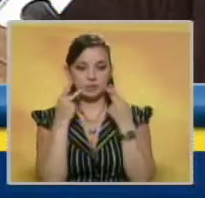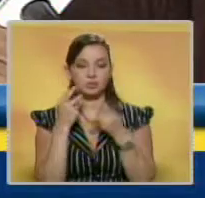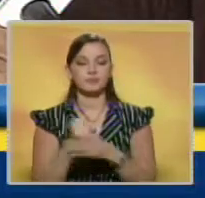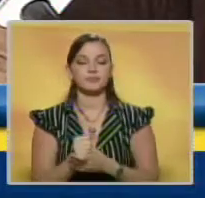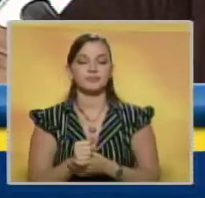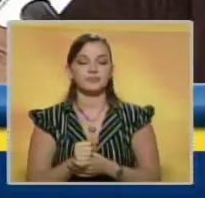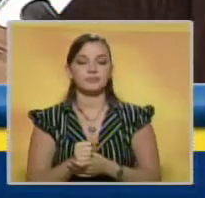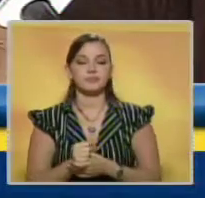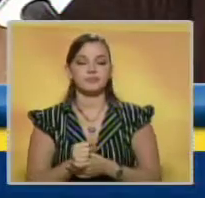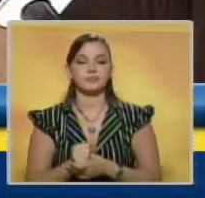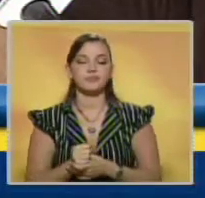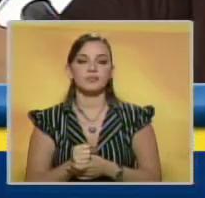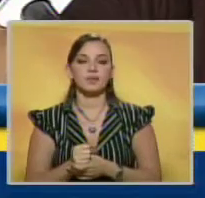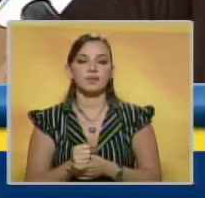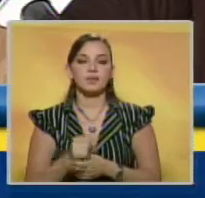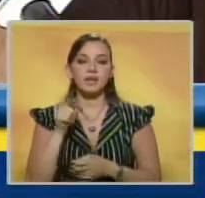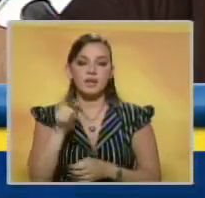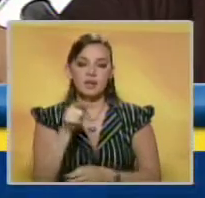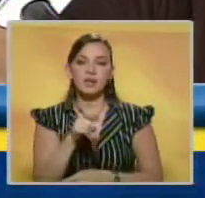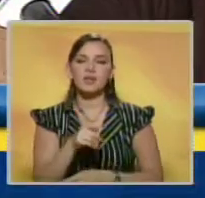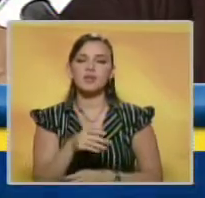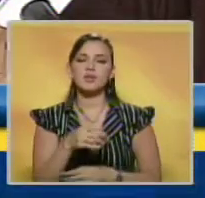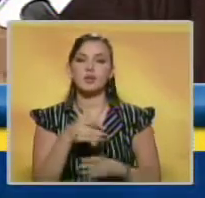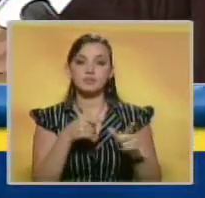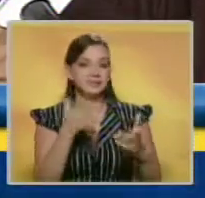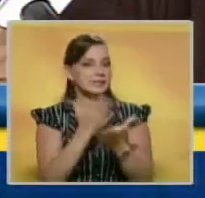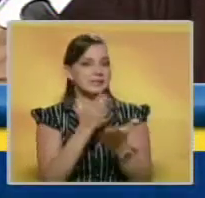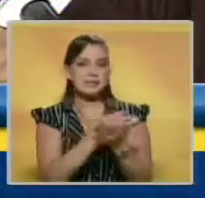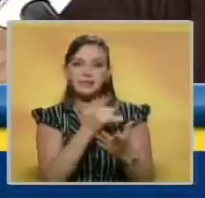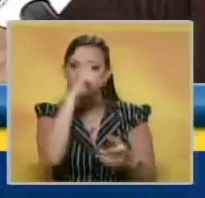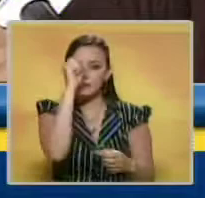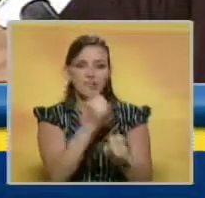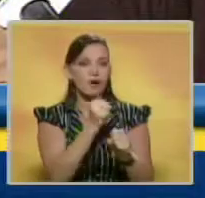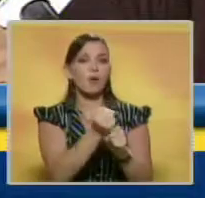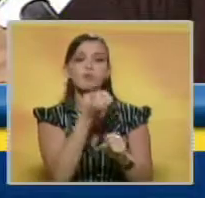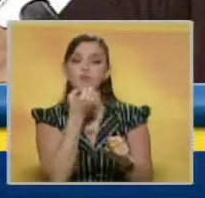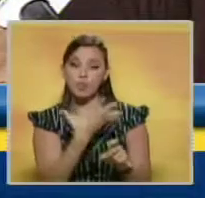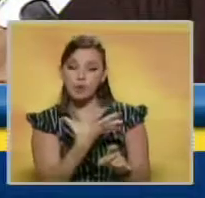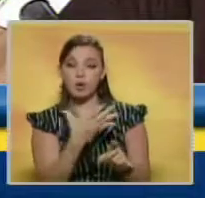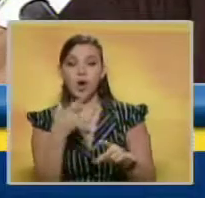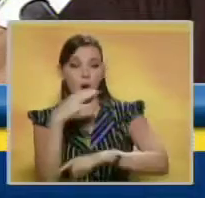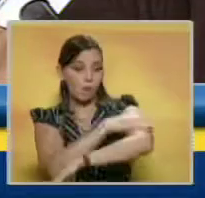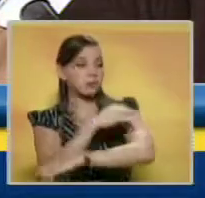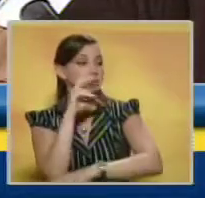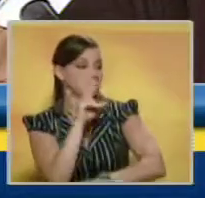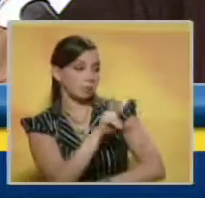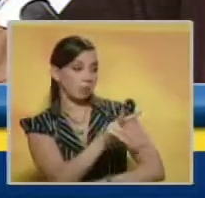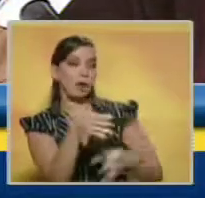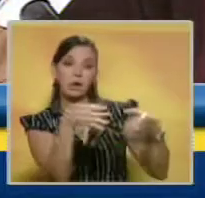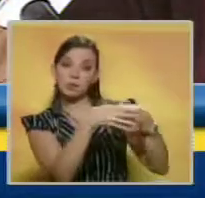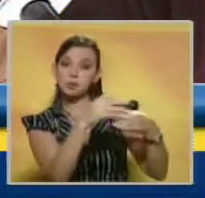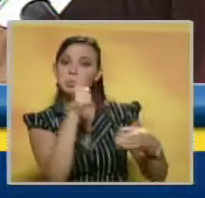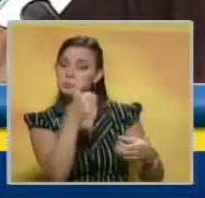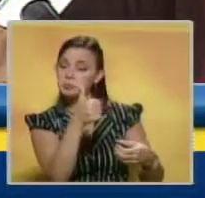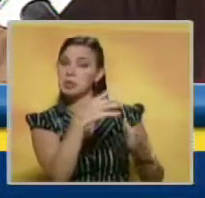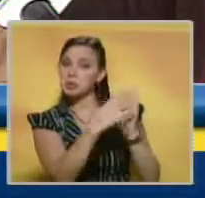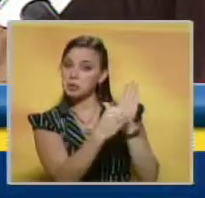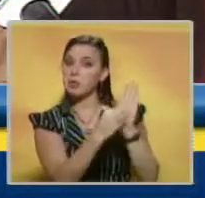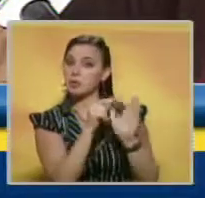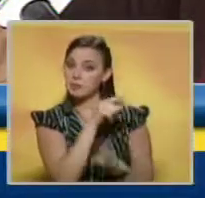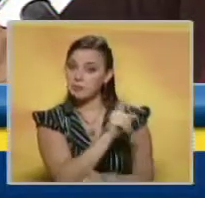construir una referencia, un referente de oposición de unidad en el